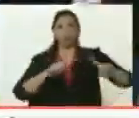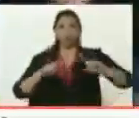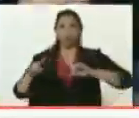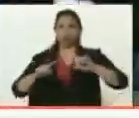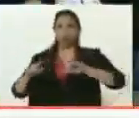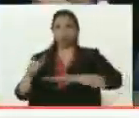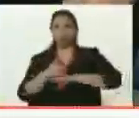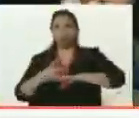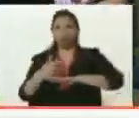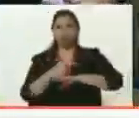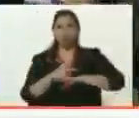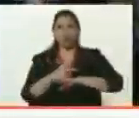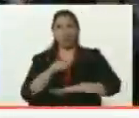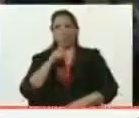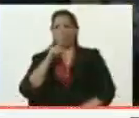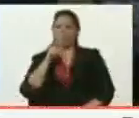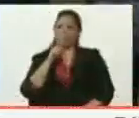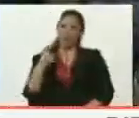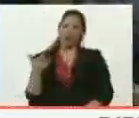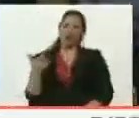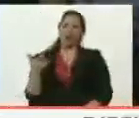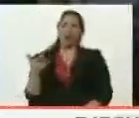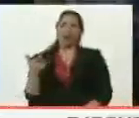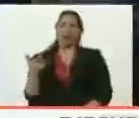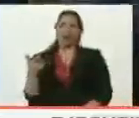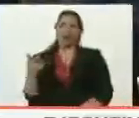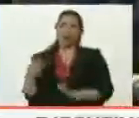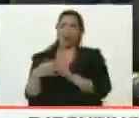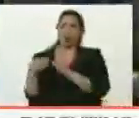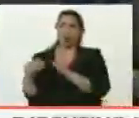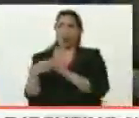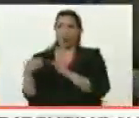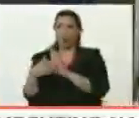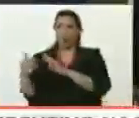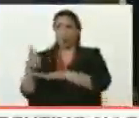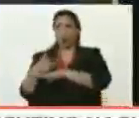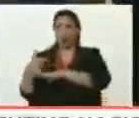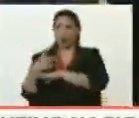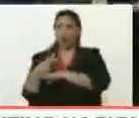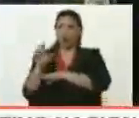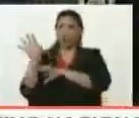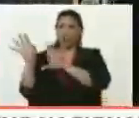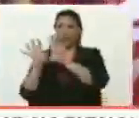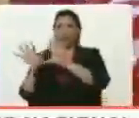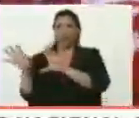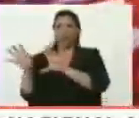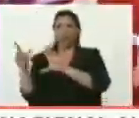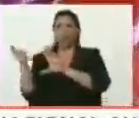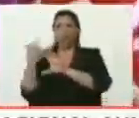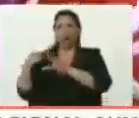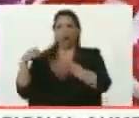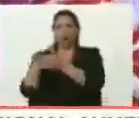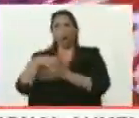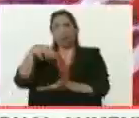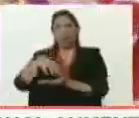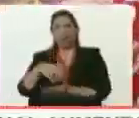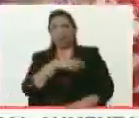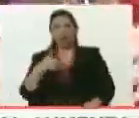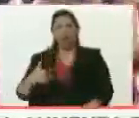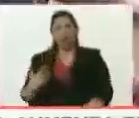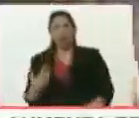gobierno. Dijo que es muy mala moda que gobiernos de la región buscando golpes de Estado y tratando de